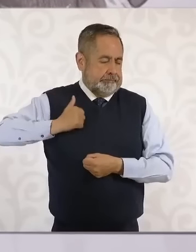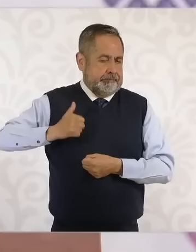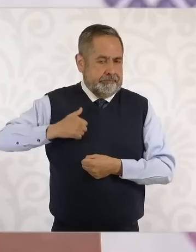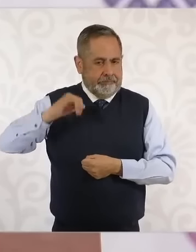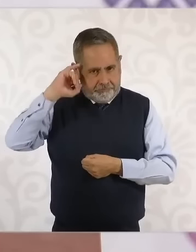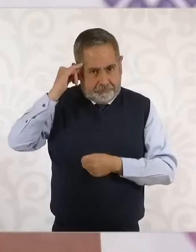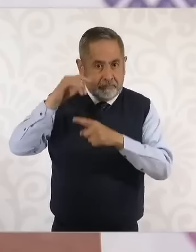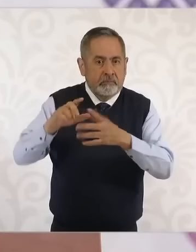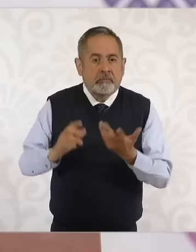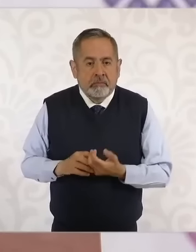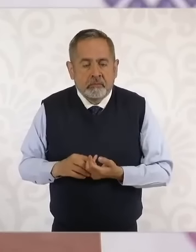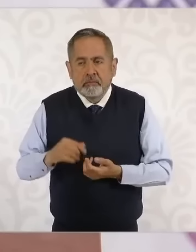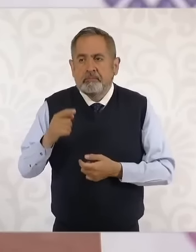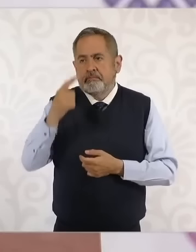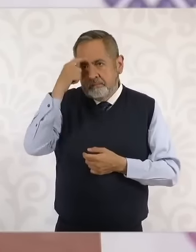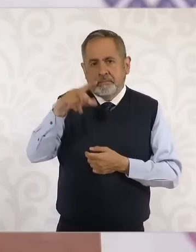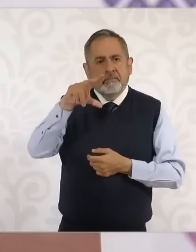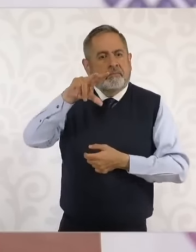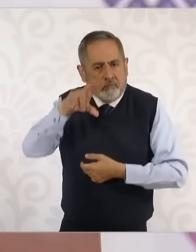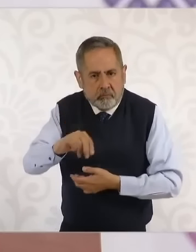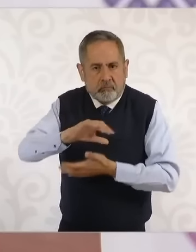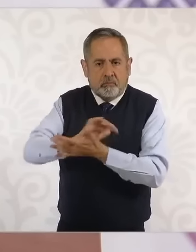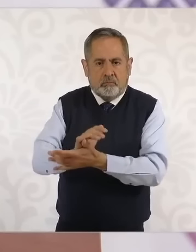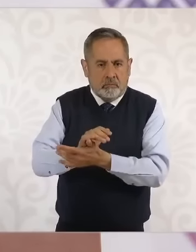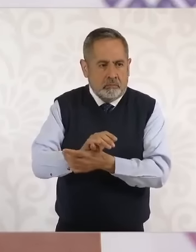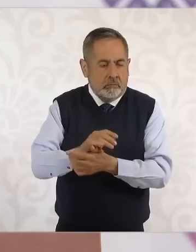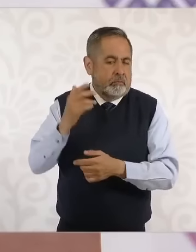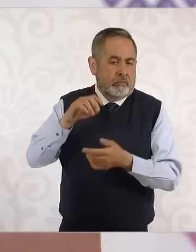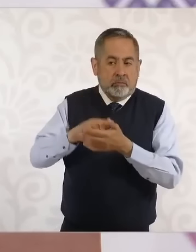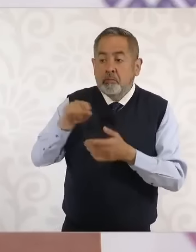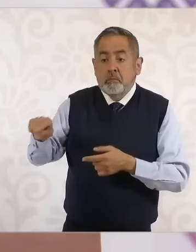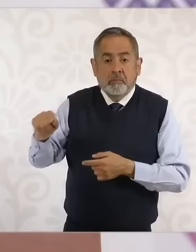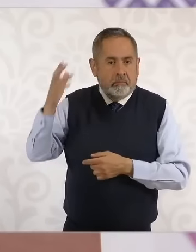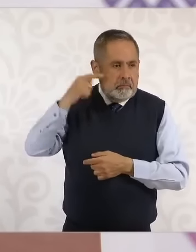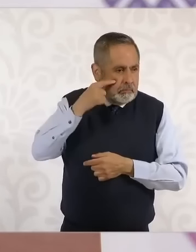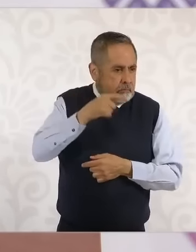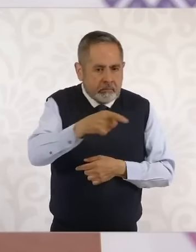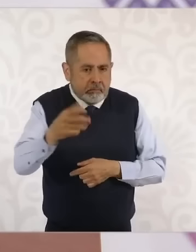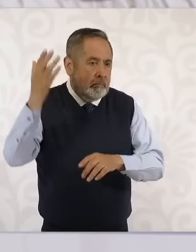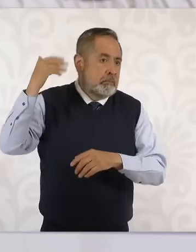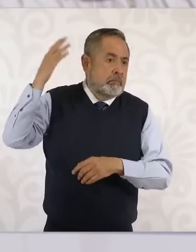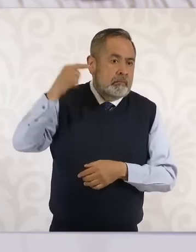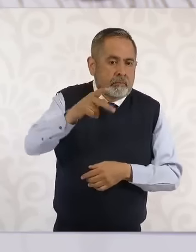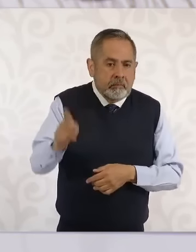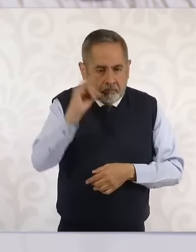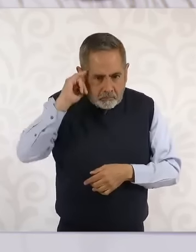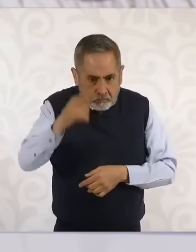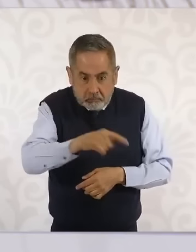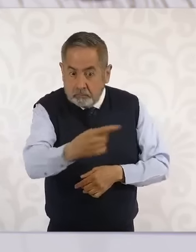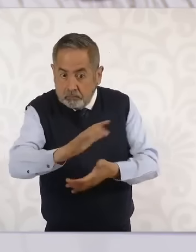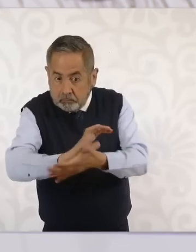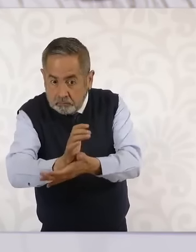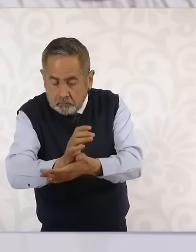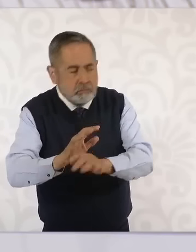en contra, digamos, de la discriminación, y entonces busca que se hable